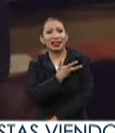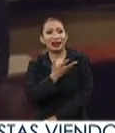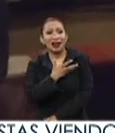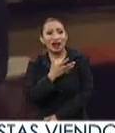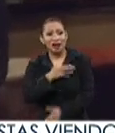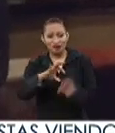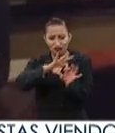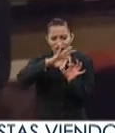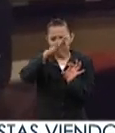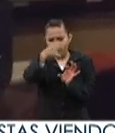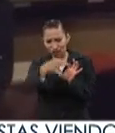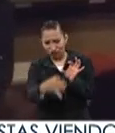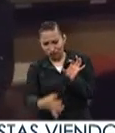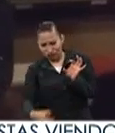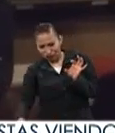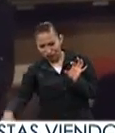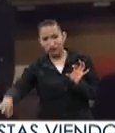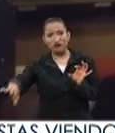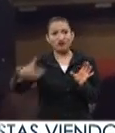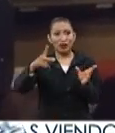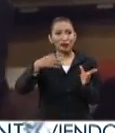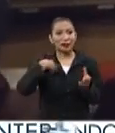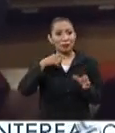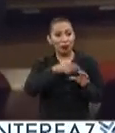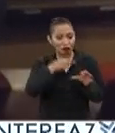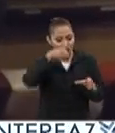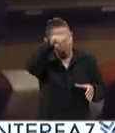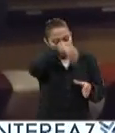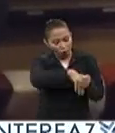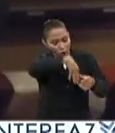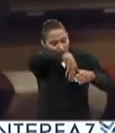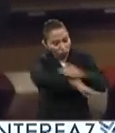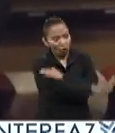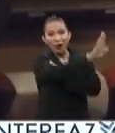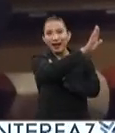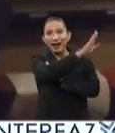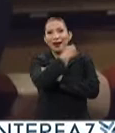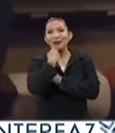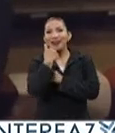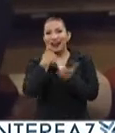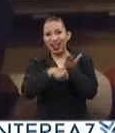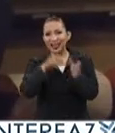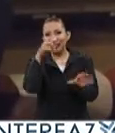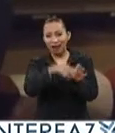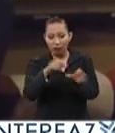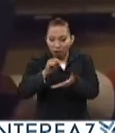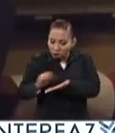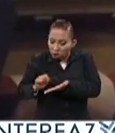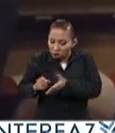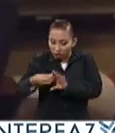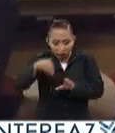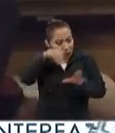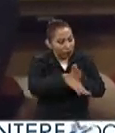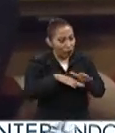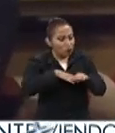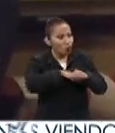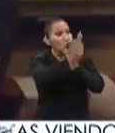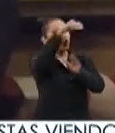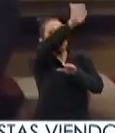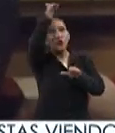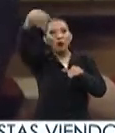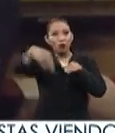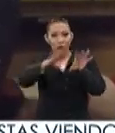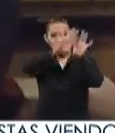tubos neumáticos donde se ponían mensajes en notas y se mandaban por todo